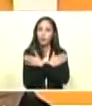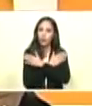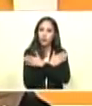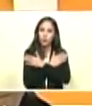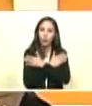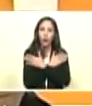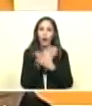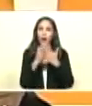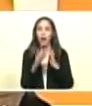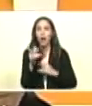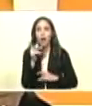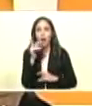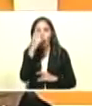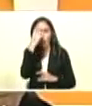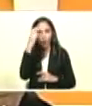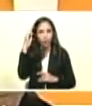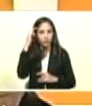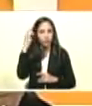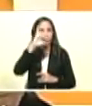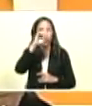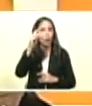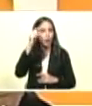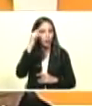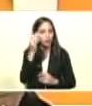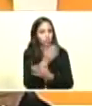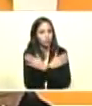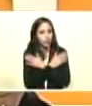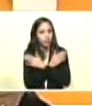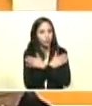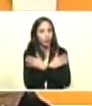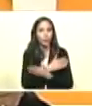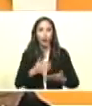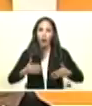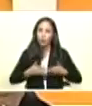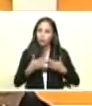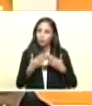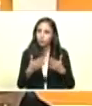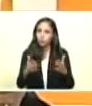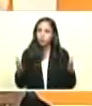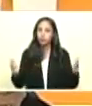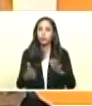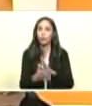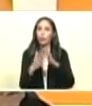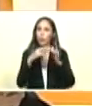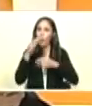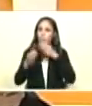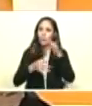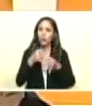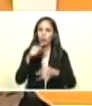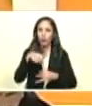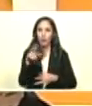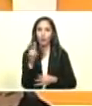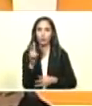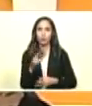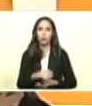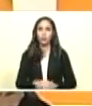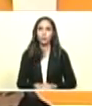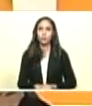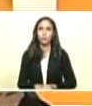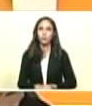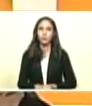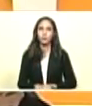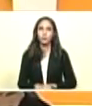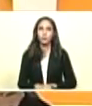compañera Jorge Arreaza. Vaya adelante. Abriendo camino con la verdad de Venezuela. Y desde ya